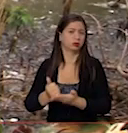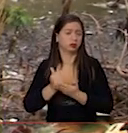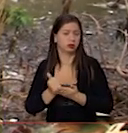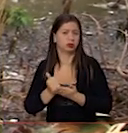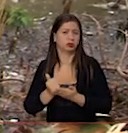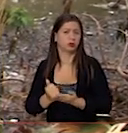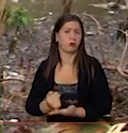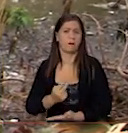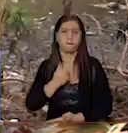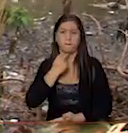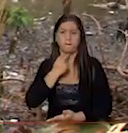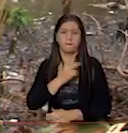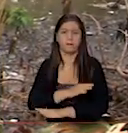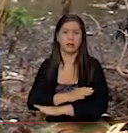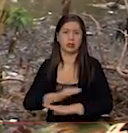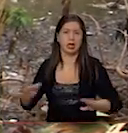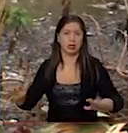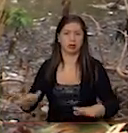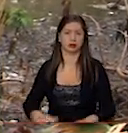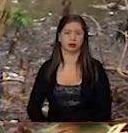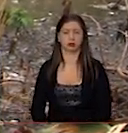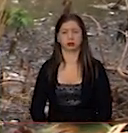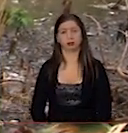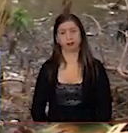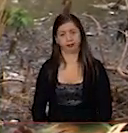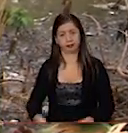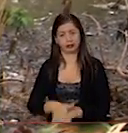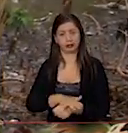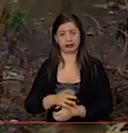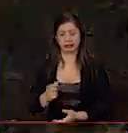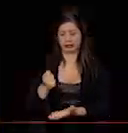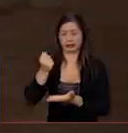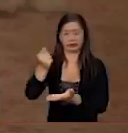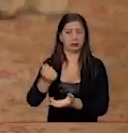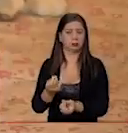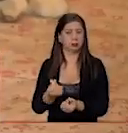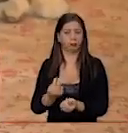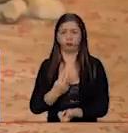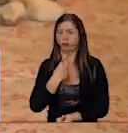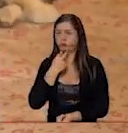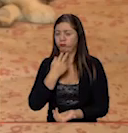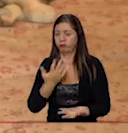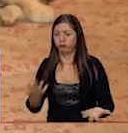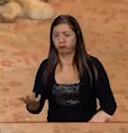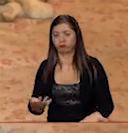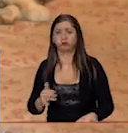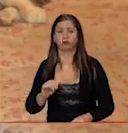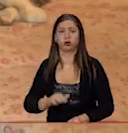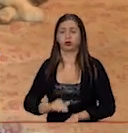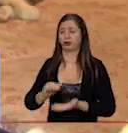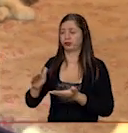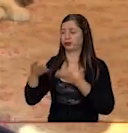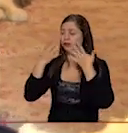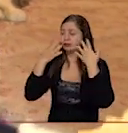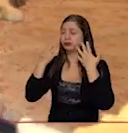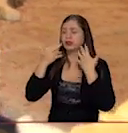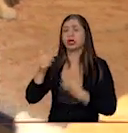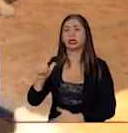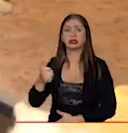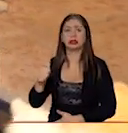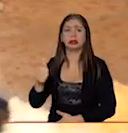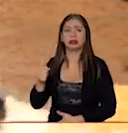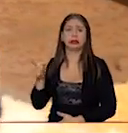totalmente en la miseria. Para Ibarra la situación financiera no es la mejor, por eso decidió poner en adopción a estos 10